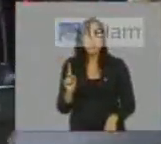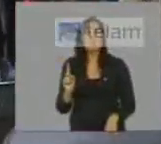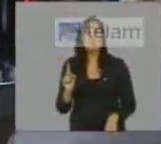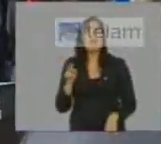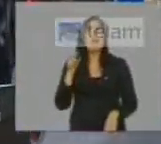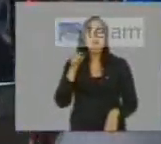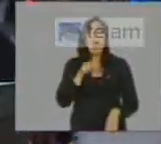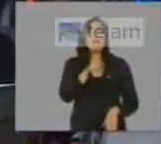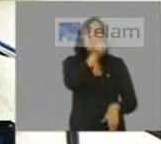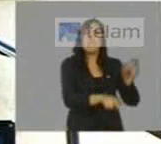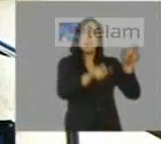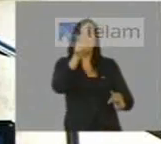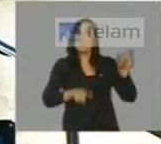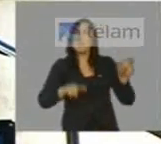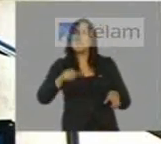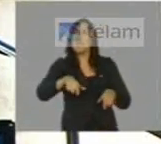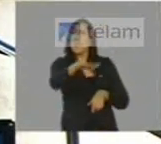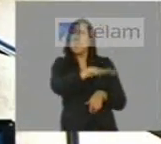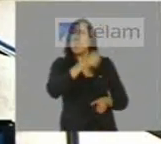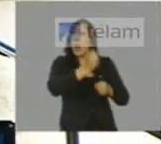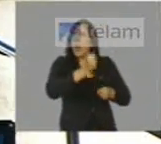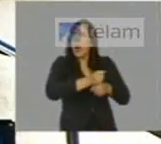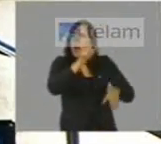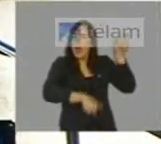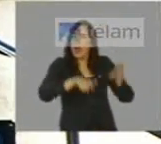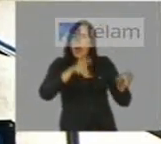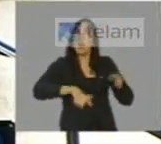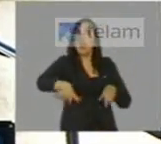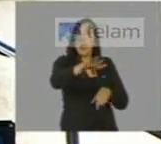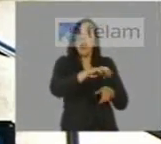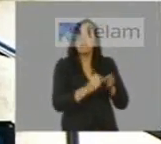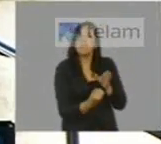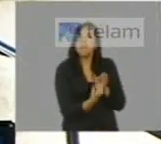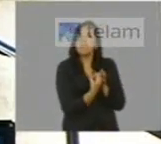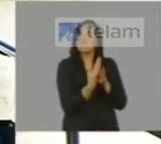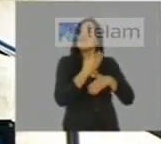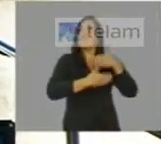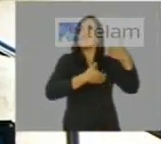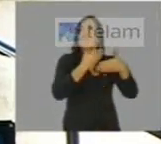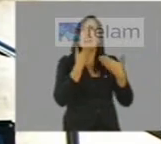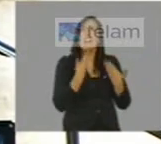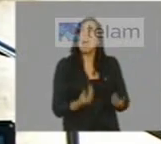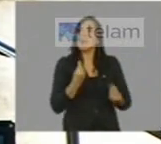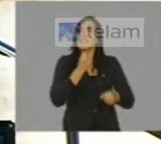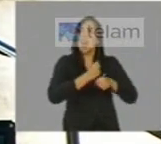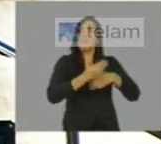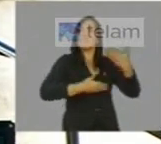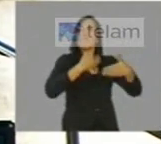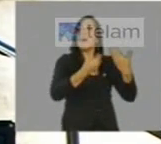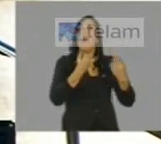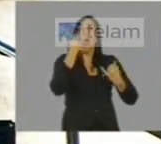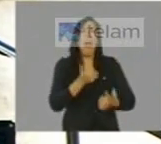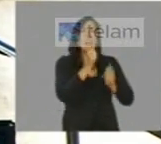que esa clase media potente argentina nació precisamente porque pudo haber fábricas y obreros